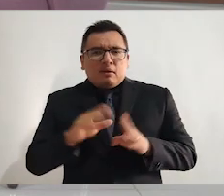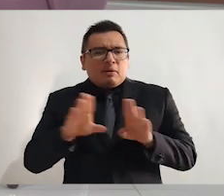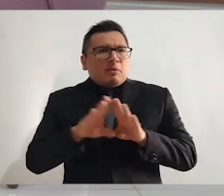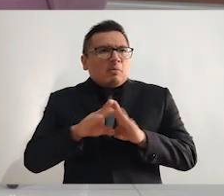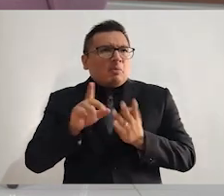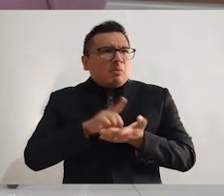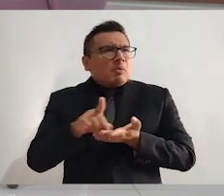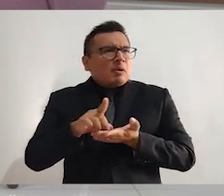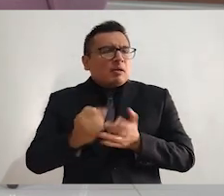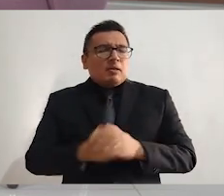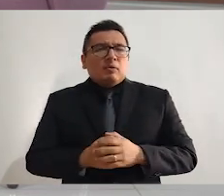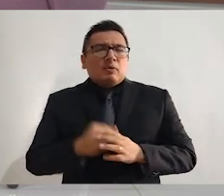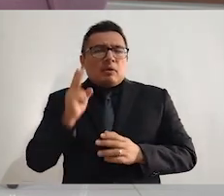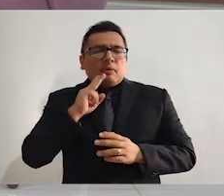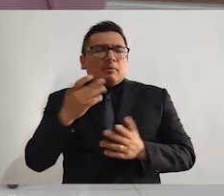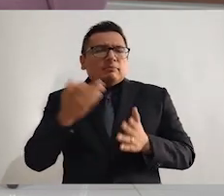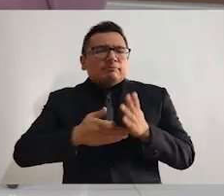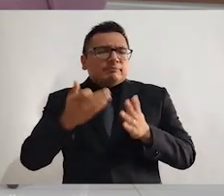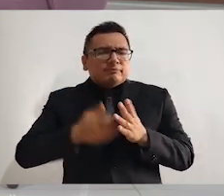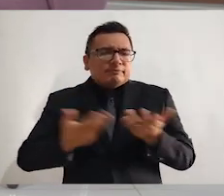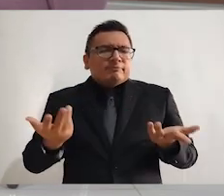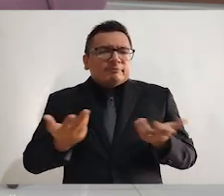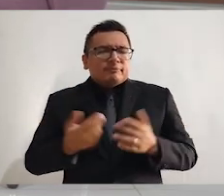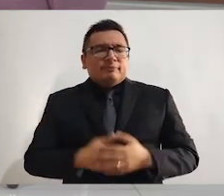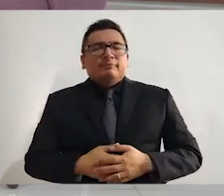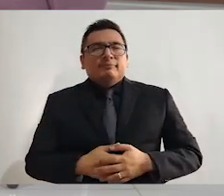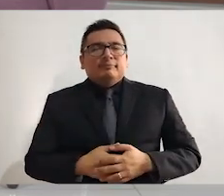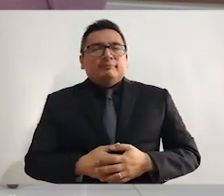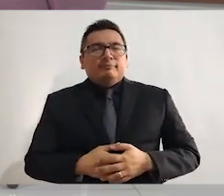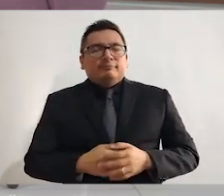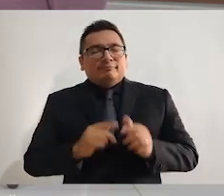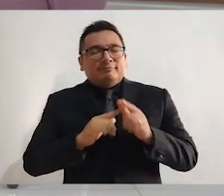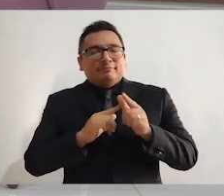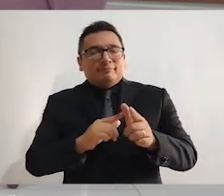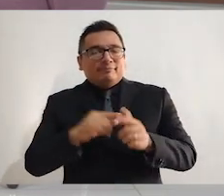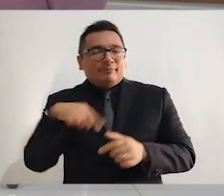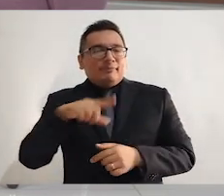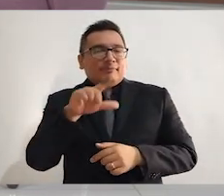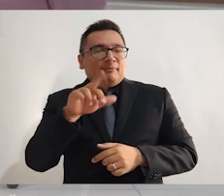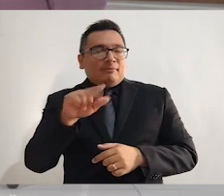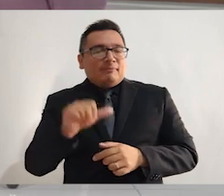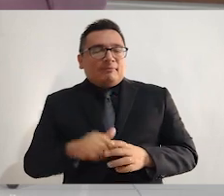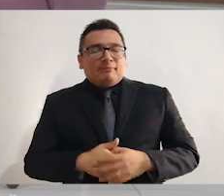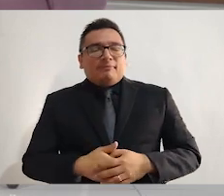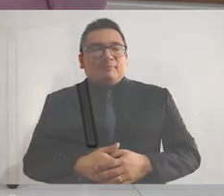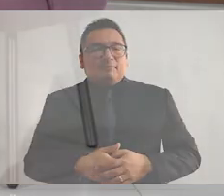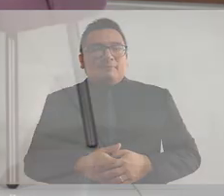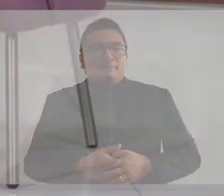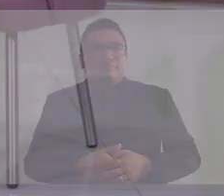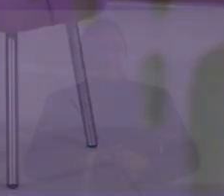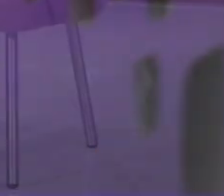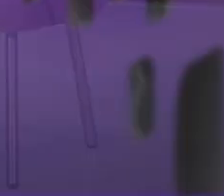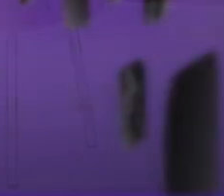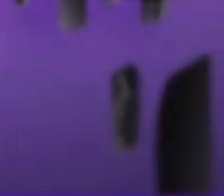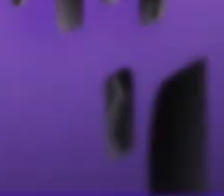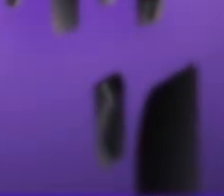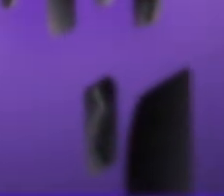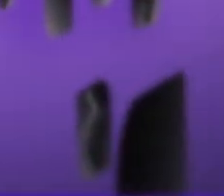viven estos derechos y qué es lo que hace falta para seguirlos promoviendo. No se vaya, está usted en La Urna.